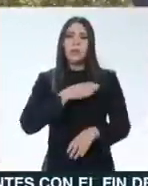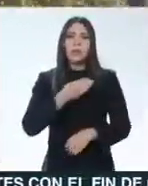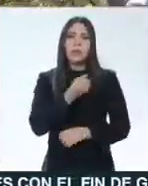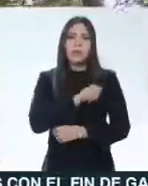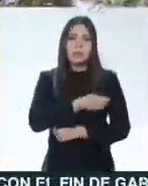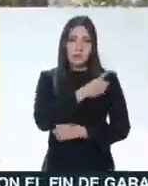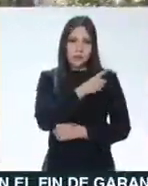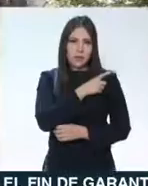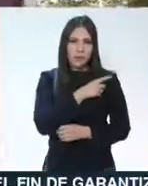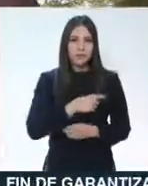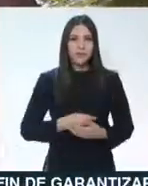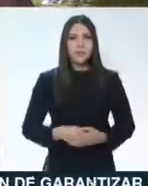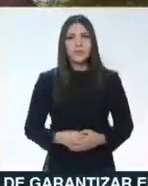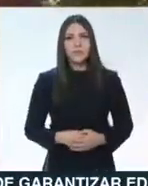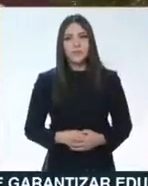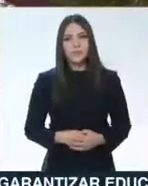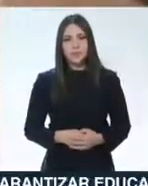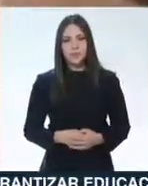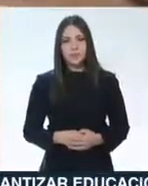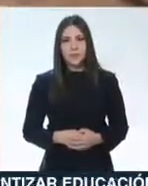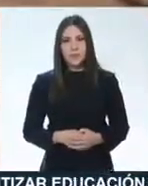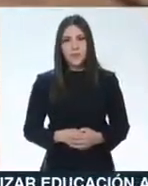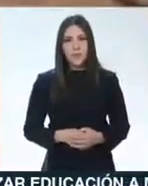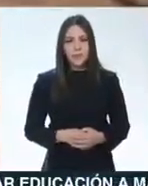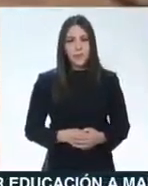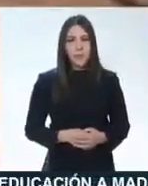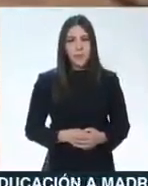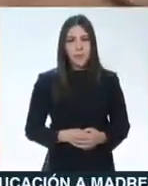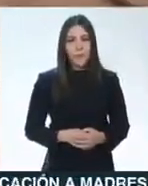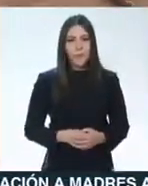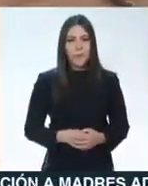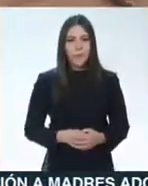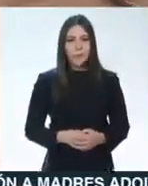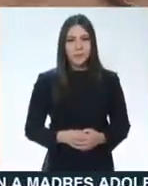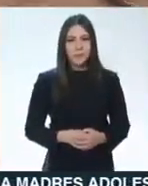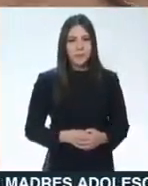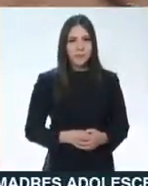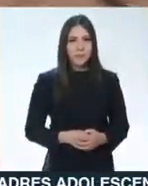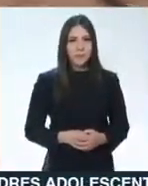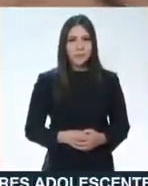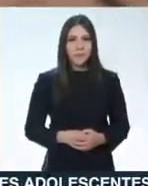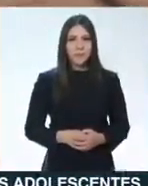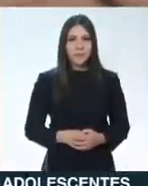salud. Con imágenes de Liber Rodríguez, reportó Vianey Zárate.